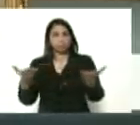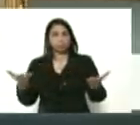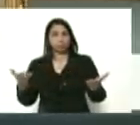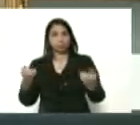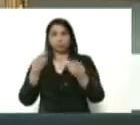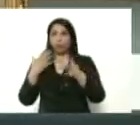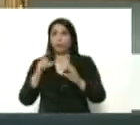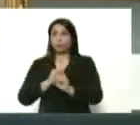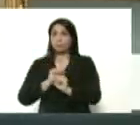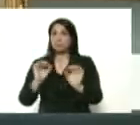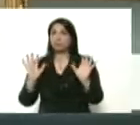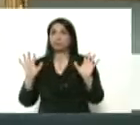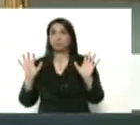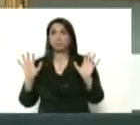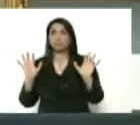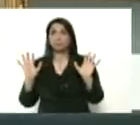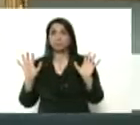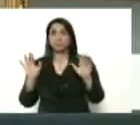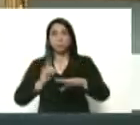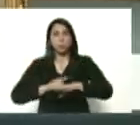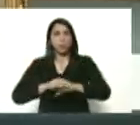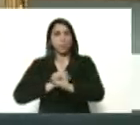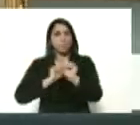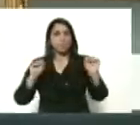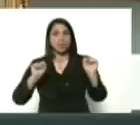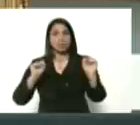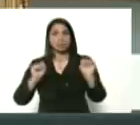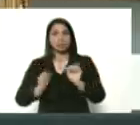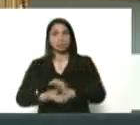desde temprano, en horas de la mañana,